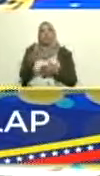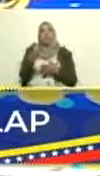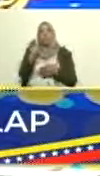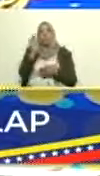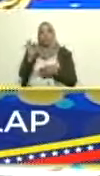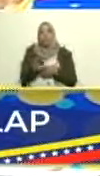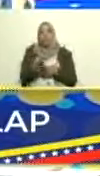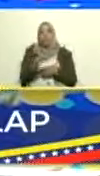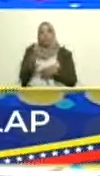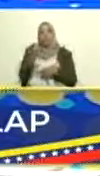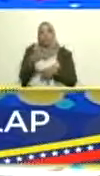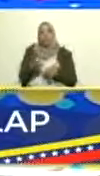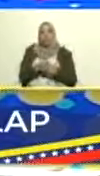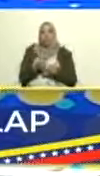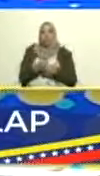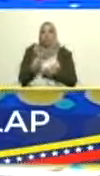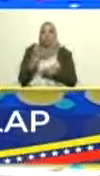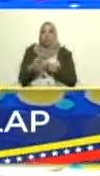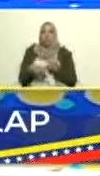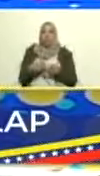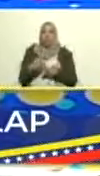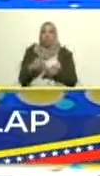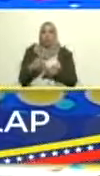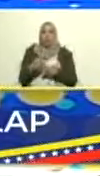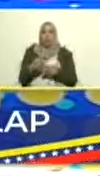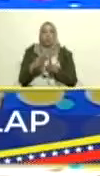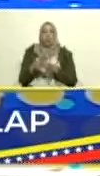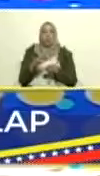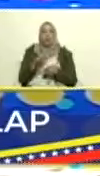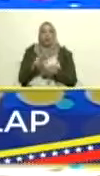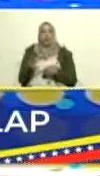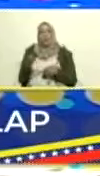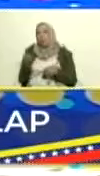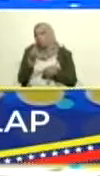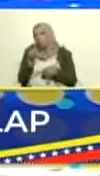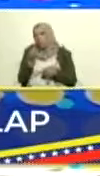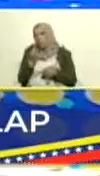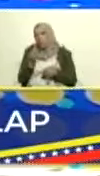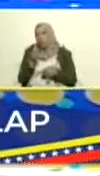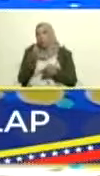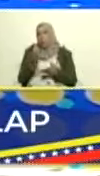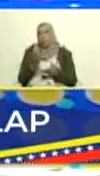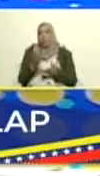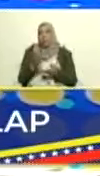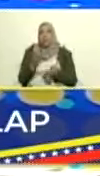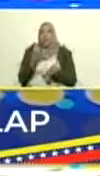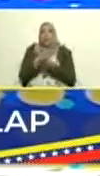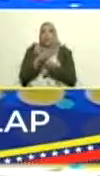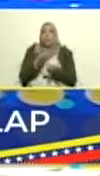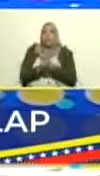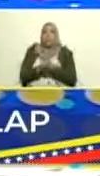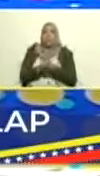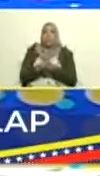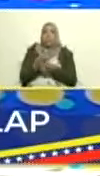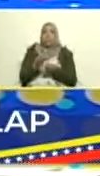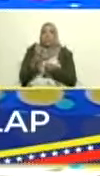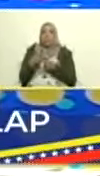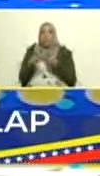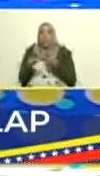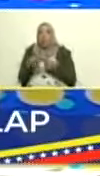35% de déficit nutricional. La gente estaba comiendo yuca, ñame,